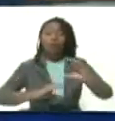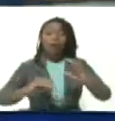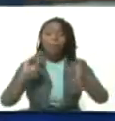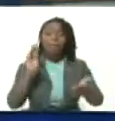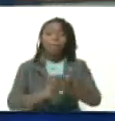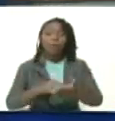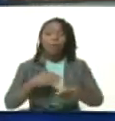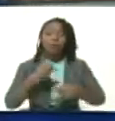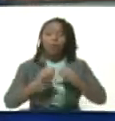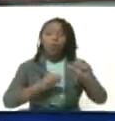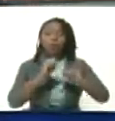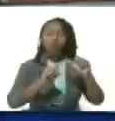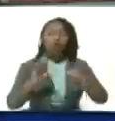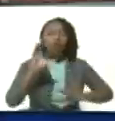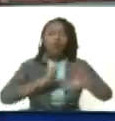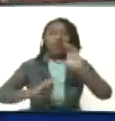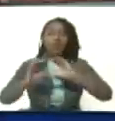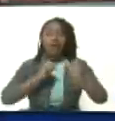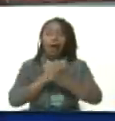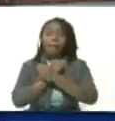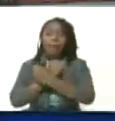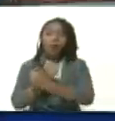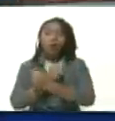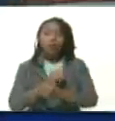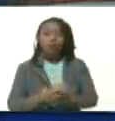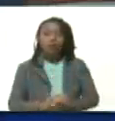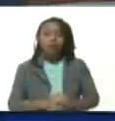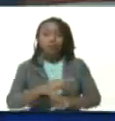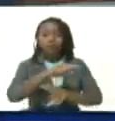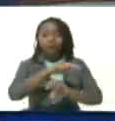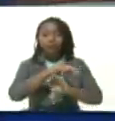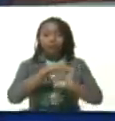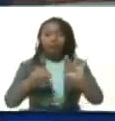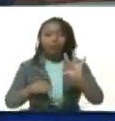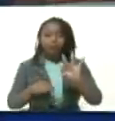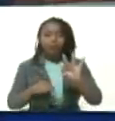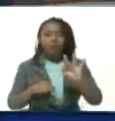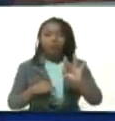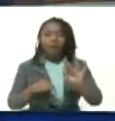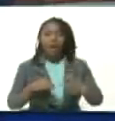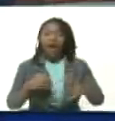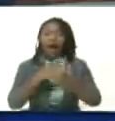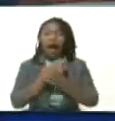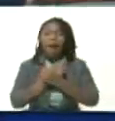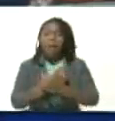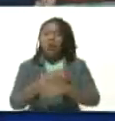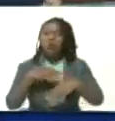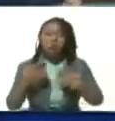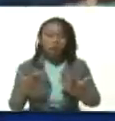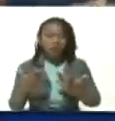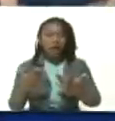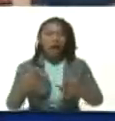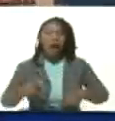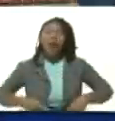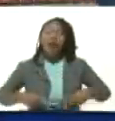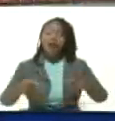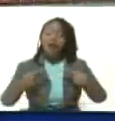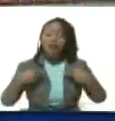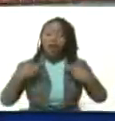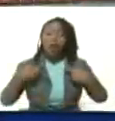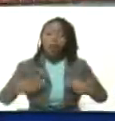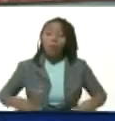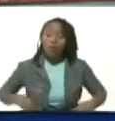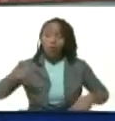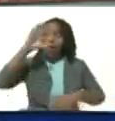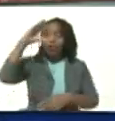Producción, ciencia y amor. ¿El amor a qué? A la vida, a la humanidad, el amor a Dios, el amor